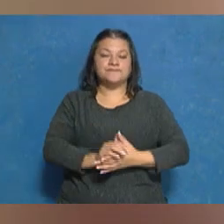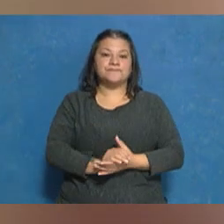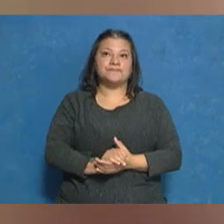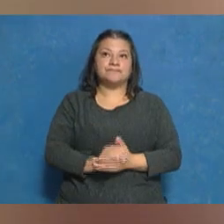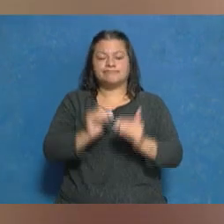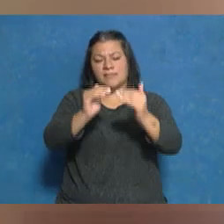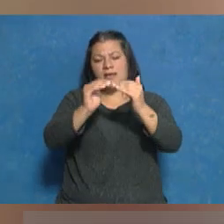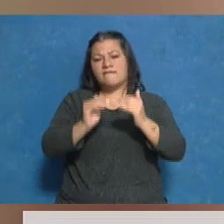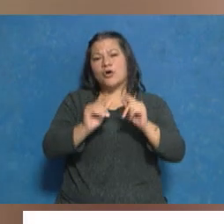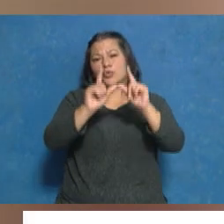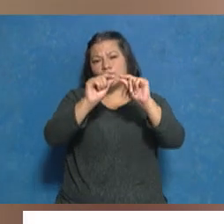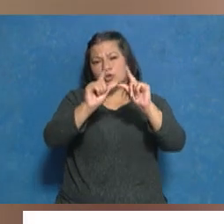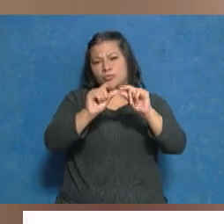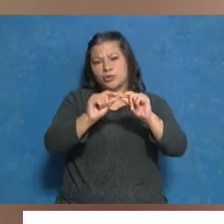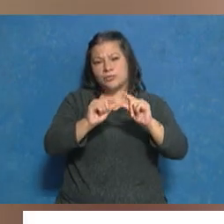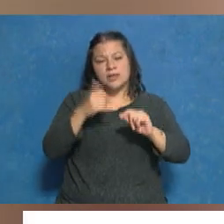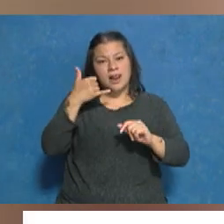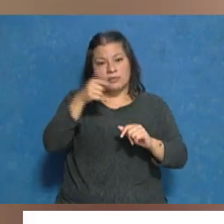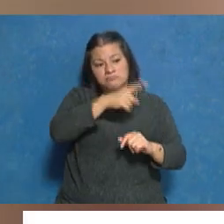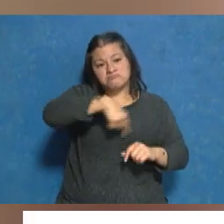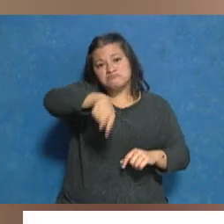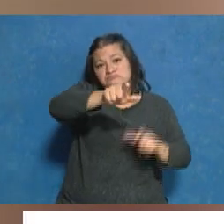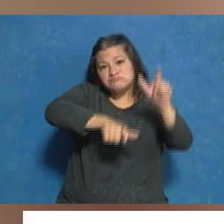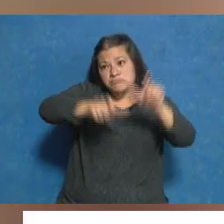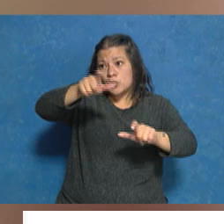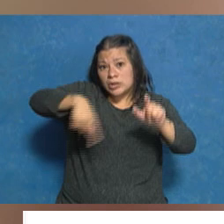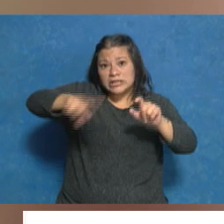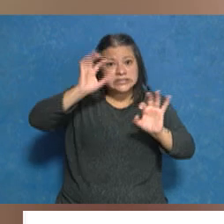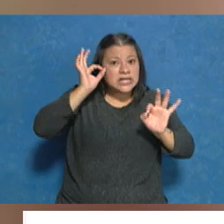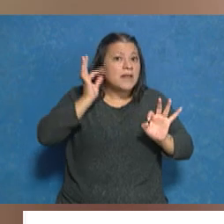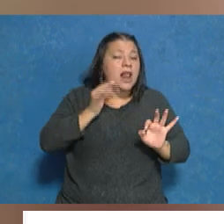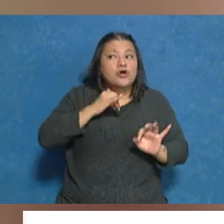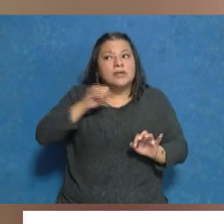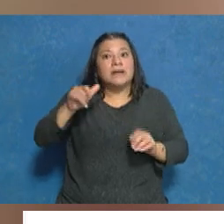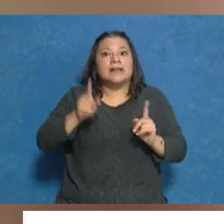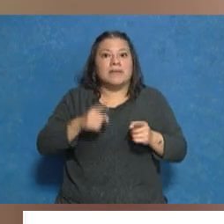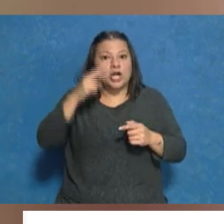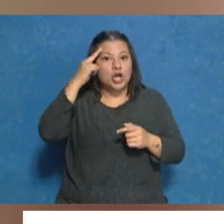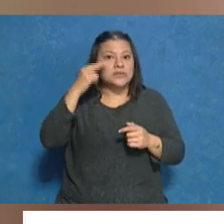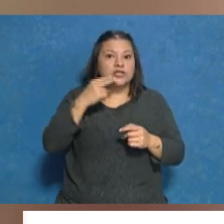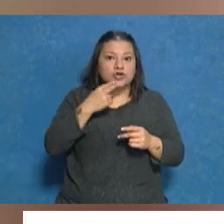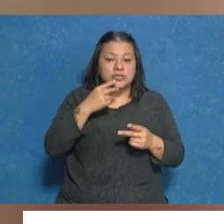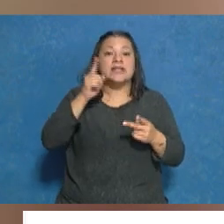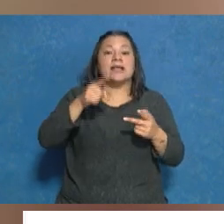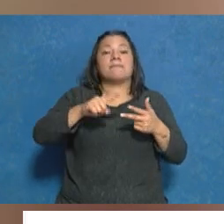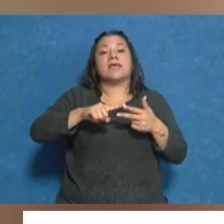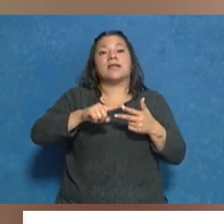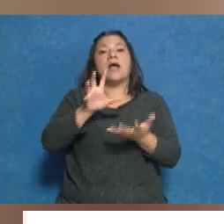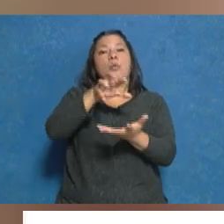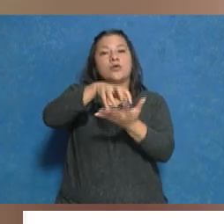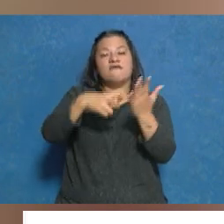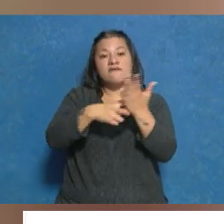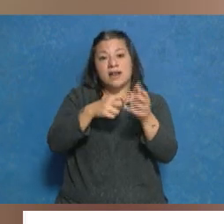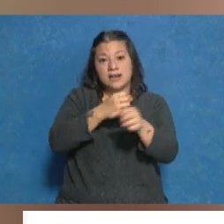y abajo están todos los números telefónicos para poder comunicarse. El 911 es uno de ellos, pero también la Unidad Fiscal de